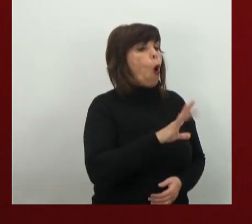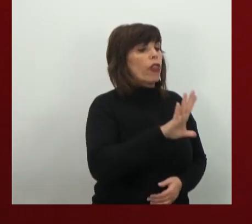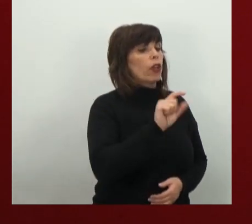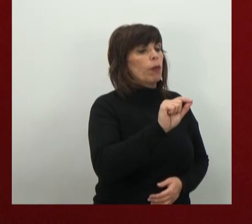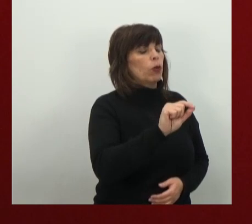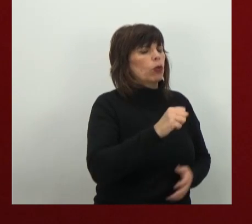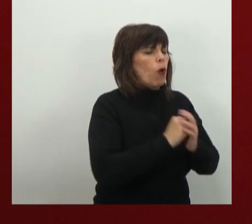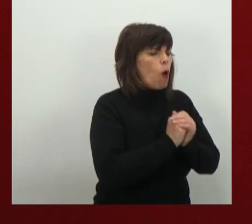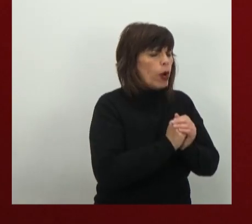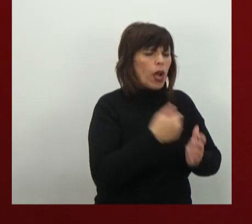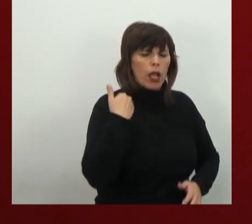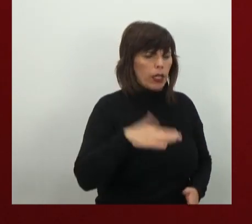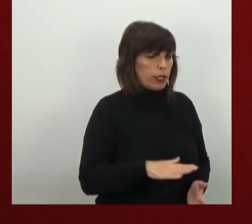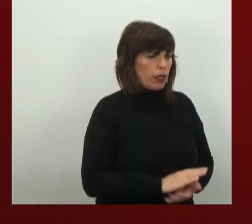5 minutos.